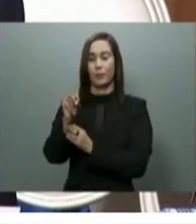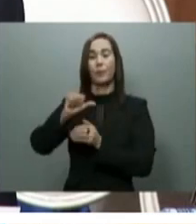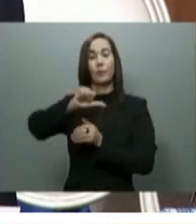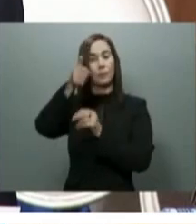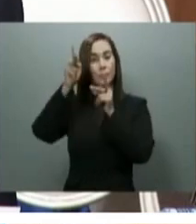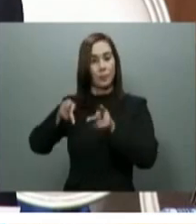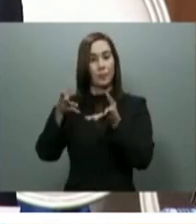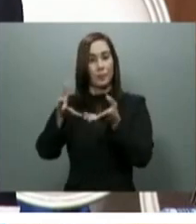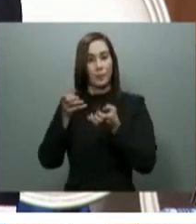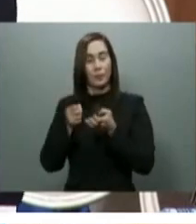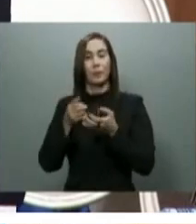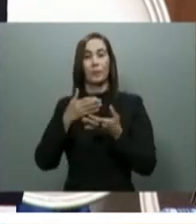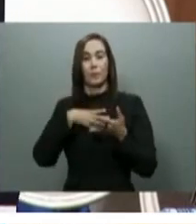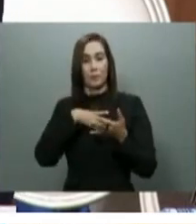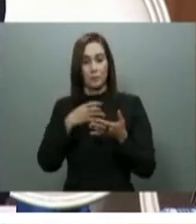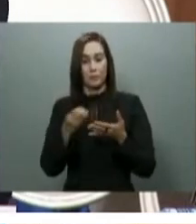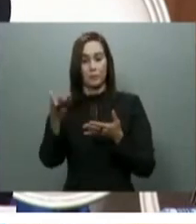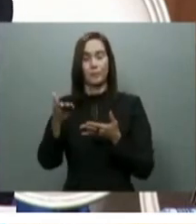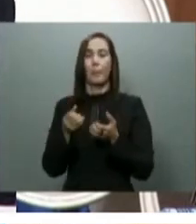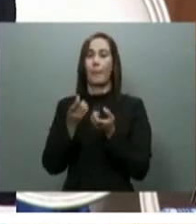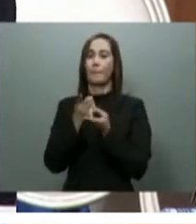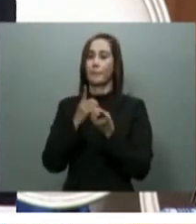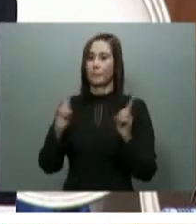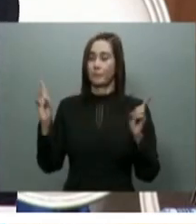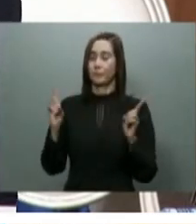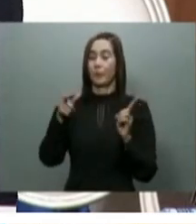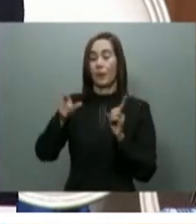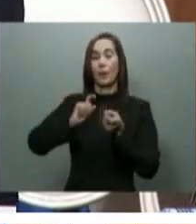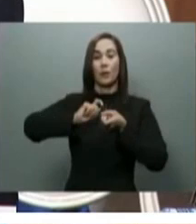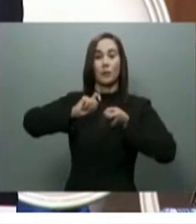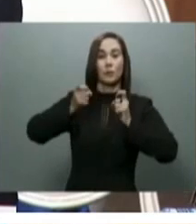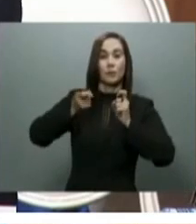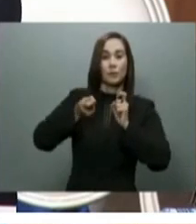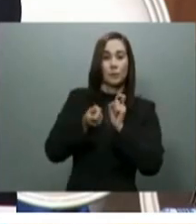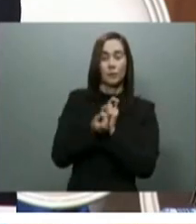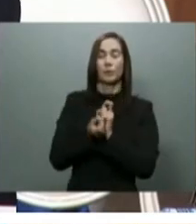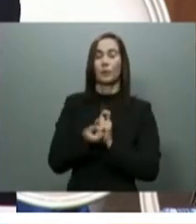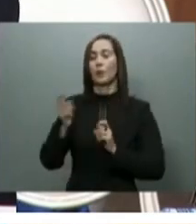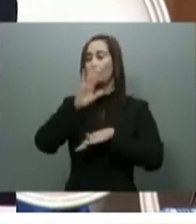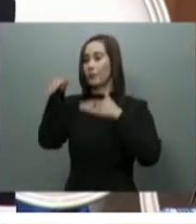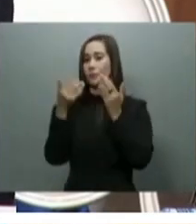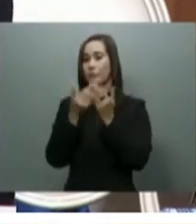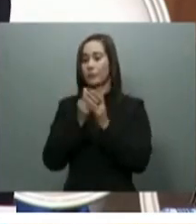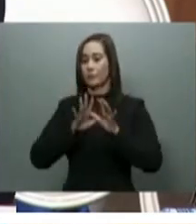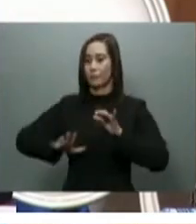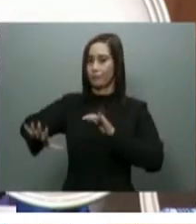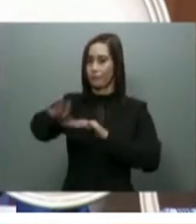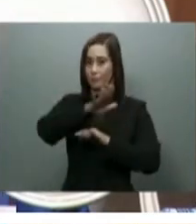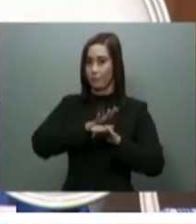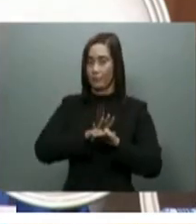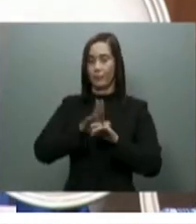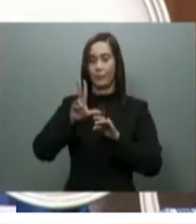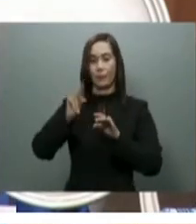funcionamiento de las altas cortes para que sus jueces estén ligados a un régimen de ingreso, permanencia y alternancia más